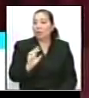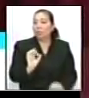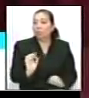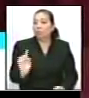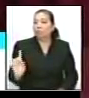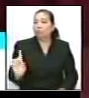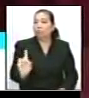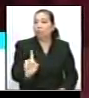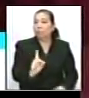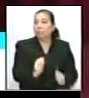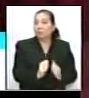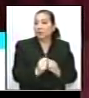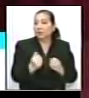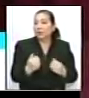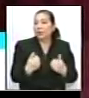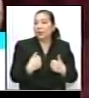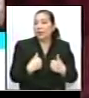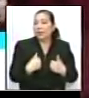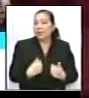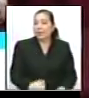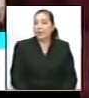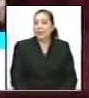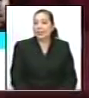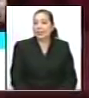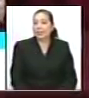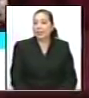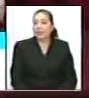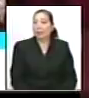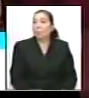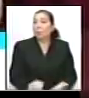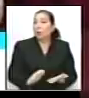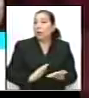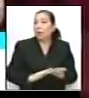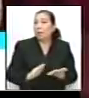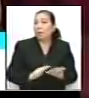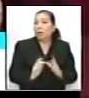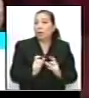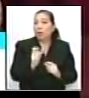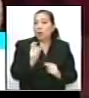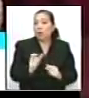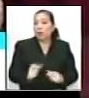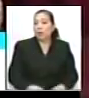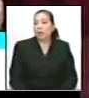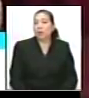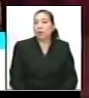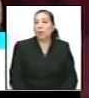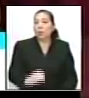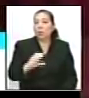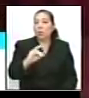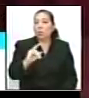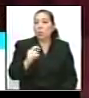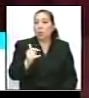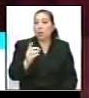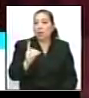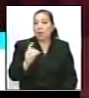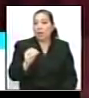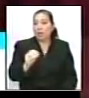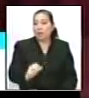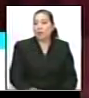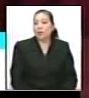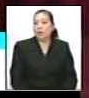el quórum correspondiente y con las licencias de los congresistas Nelly Cuadros